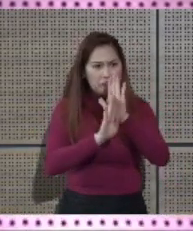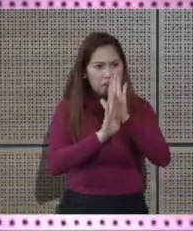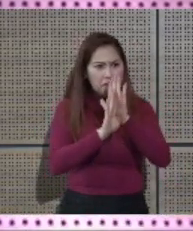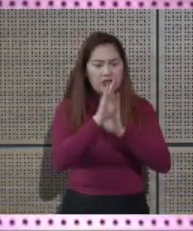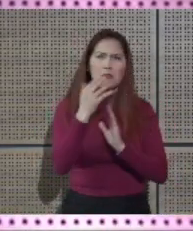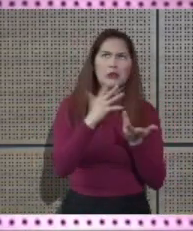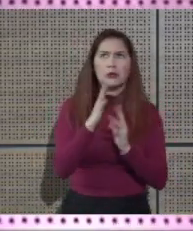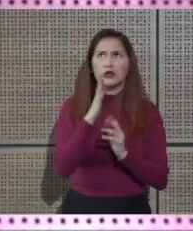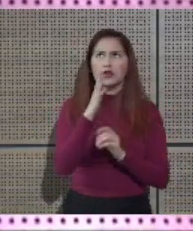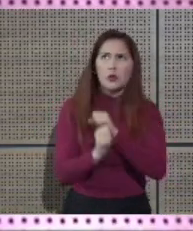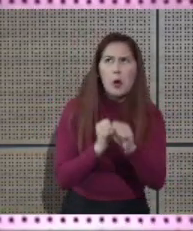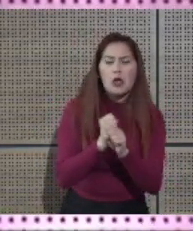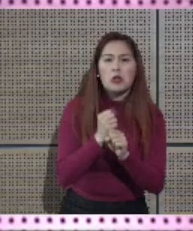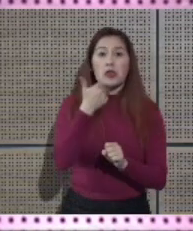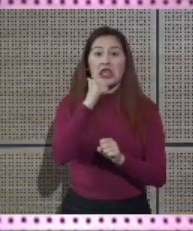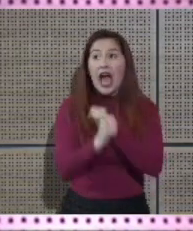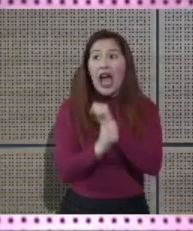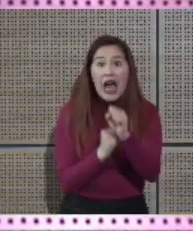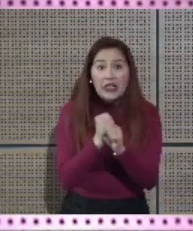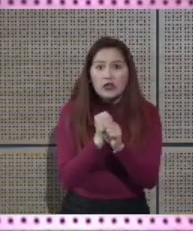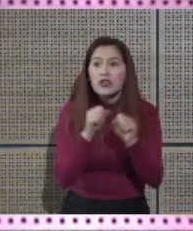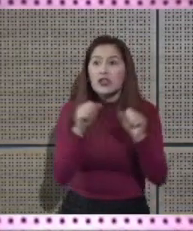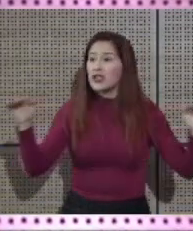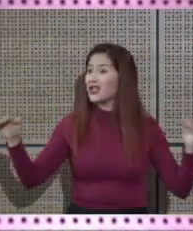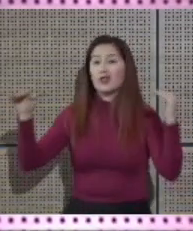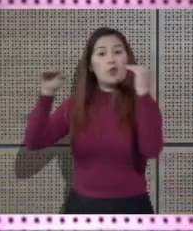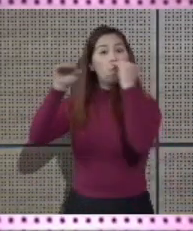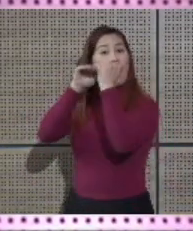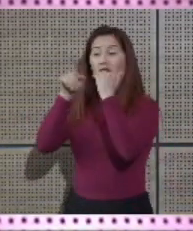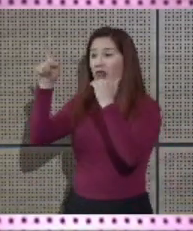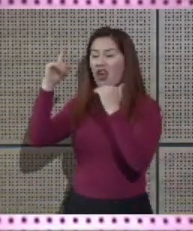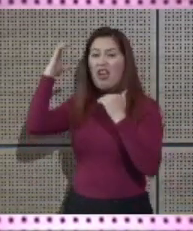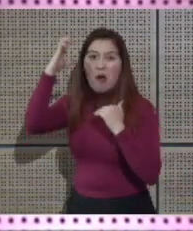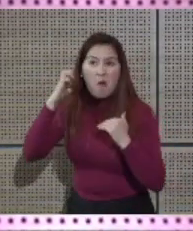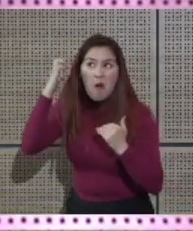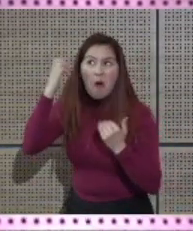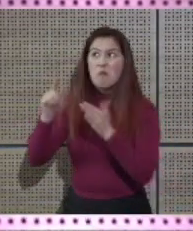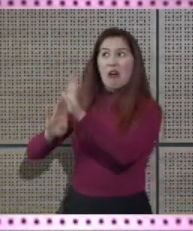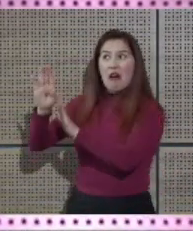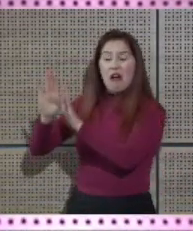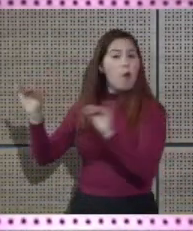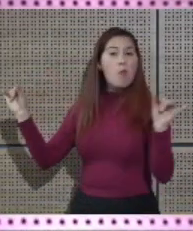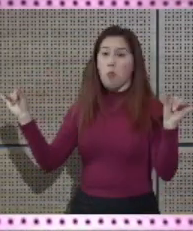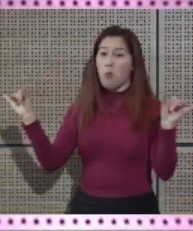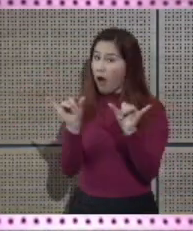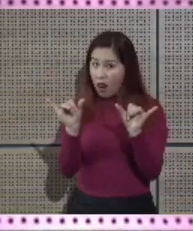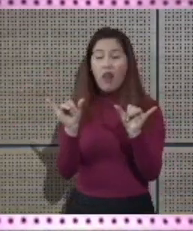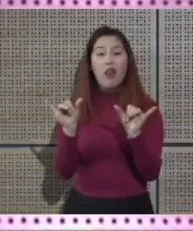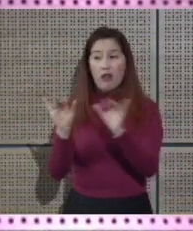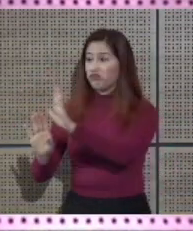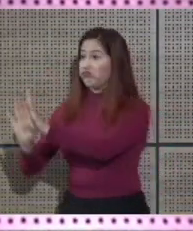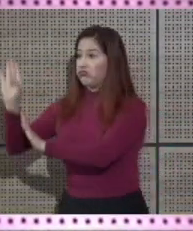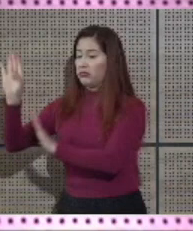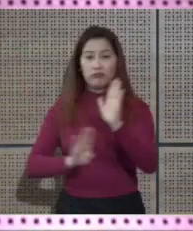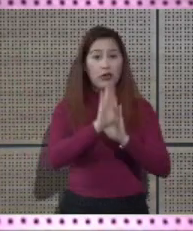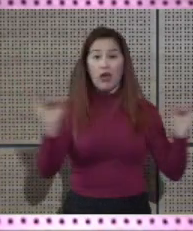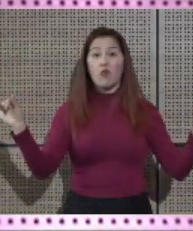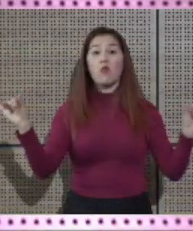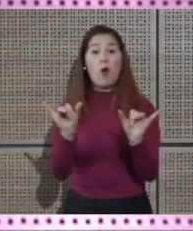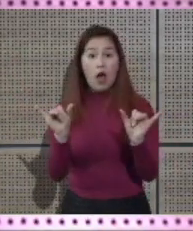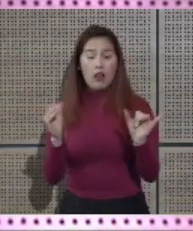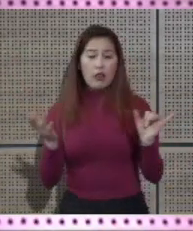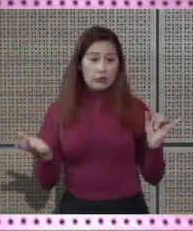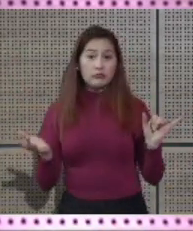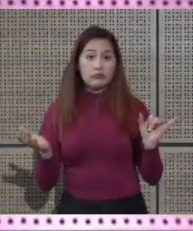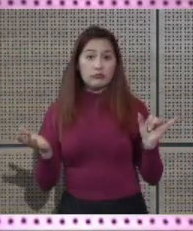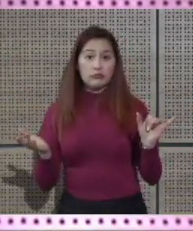lapso de 5 a 10 años máximo estaría claramente en el club de países desarrollados con un impulso al crecimiento de estas características. El